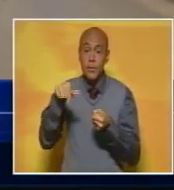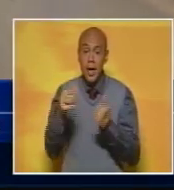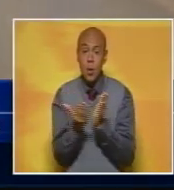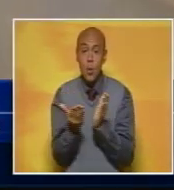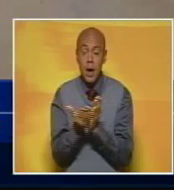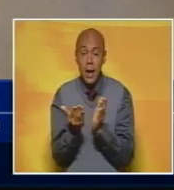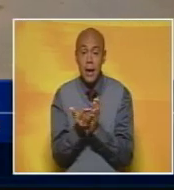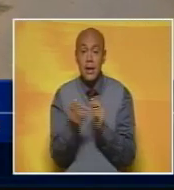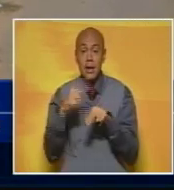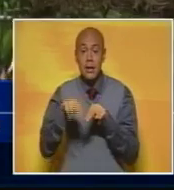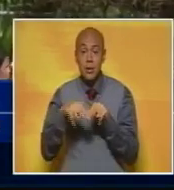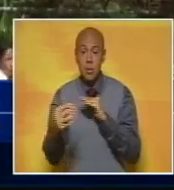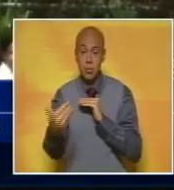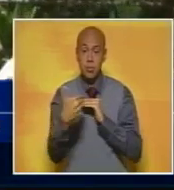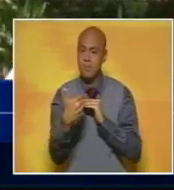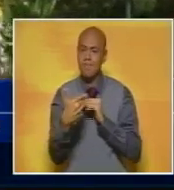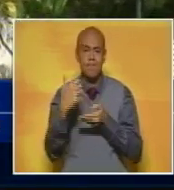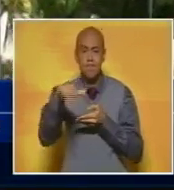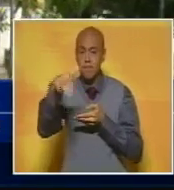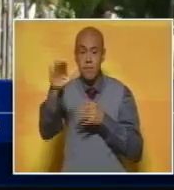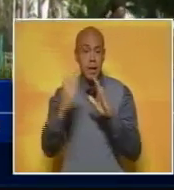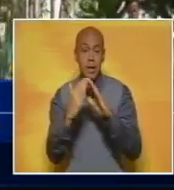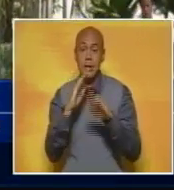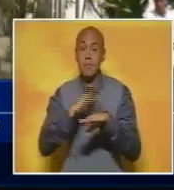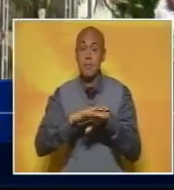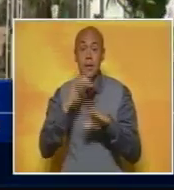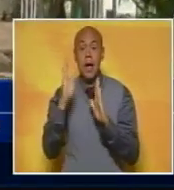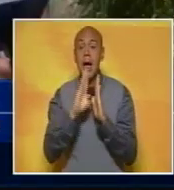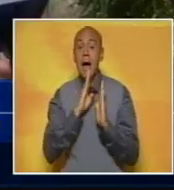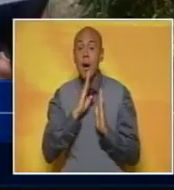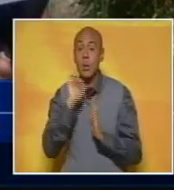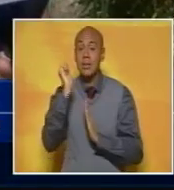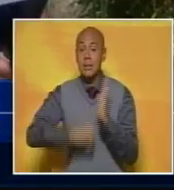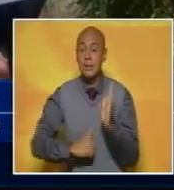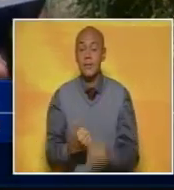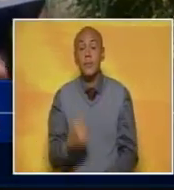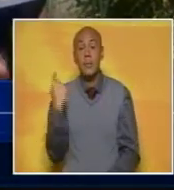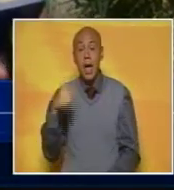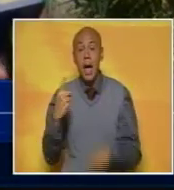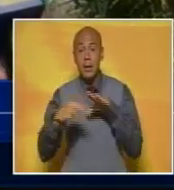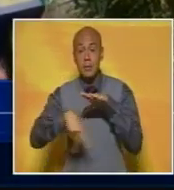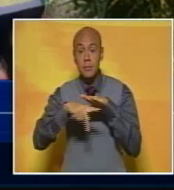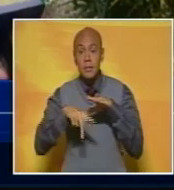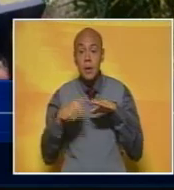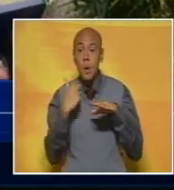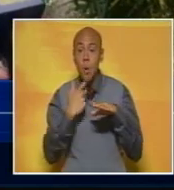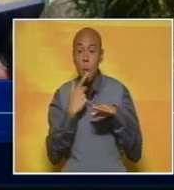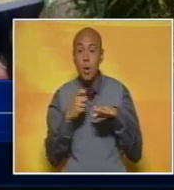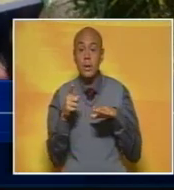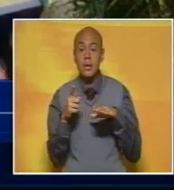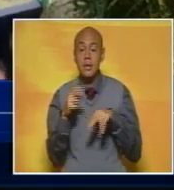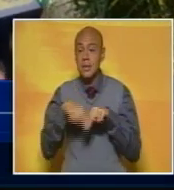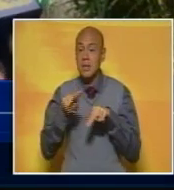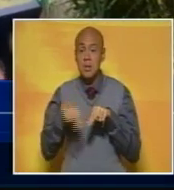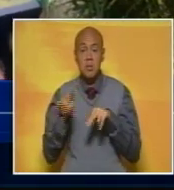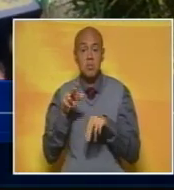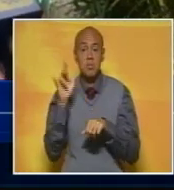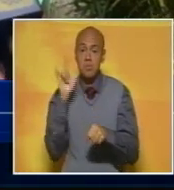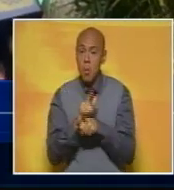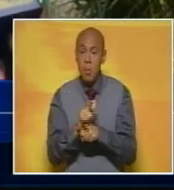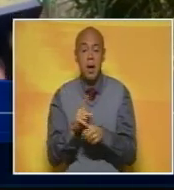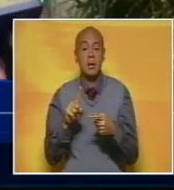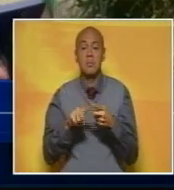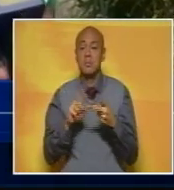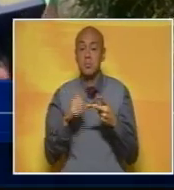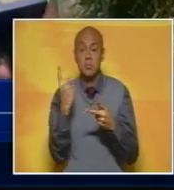son devueltos a sus casas debido a la escasez del recurso hídrico. Y hay varios kinder y no están yendo ninguno, ni el kinder, ni